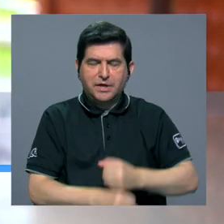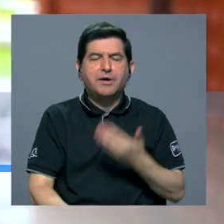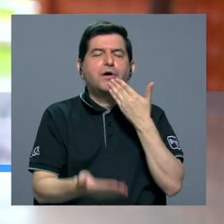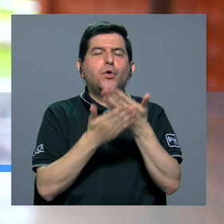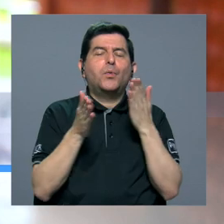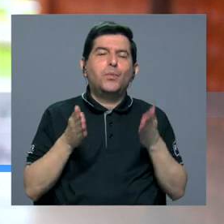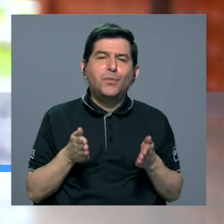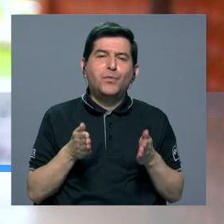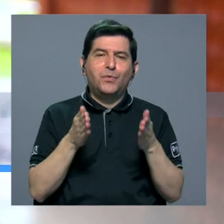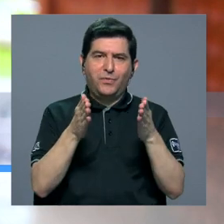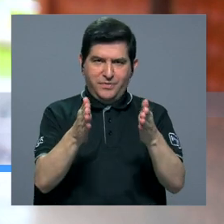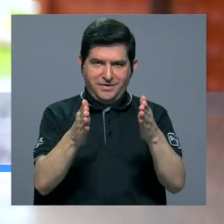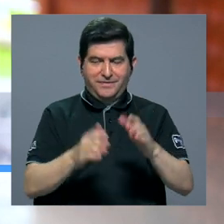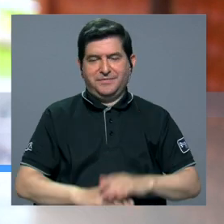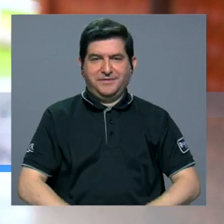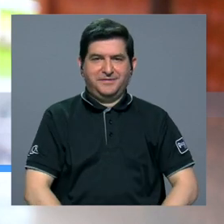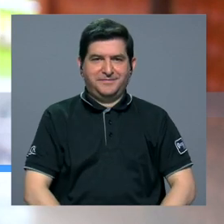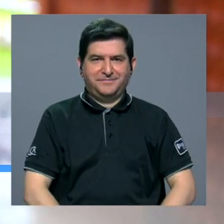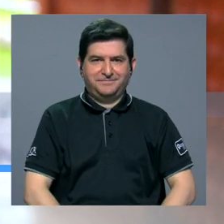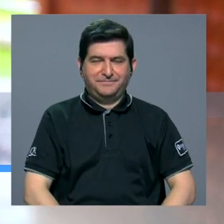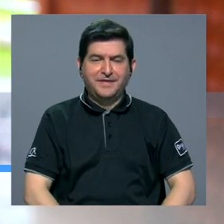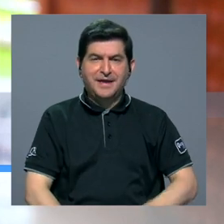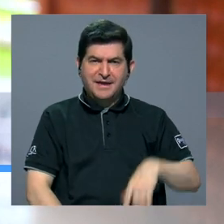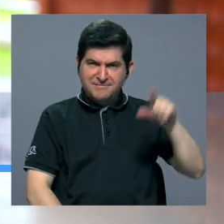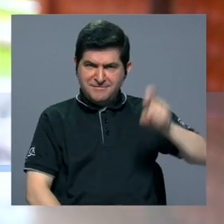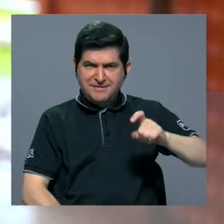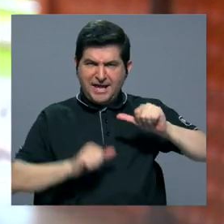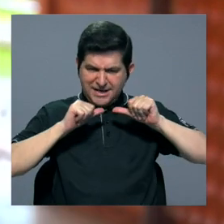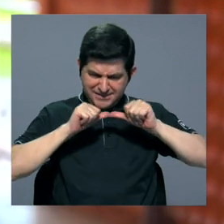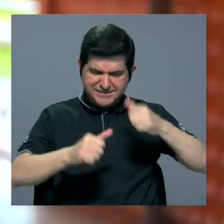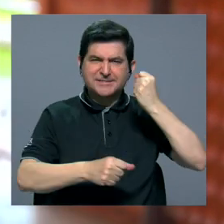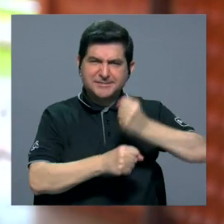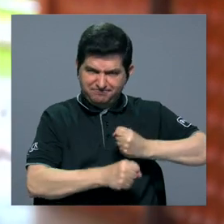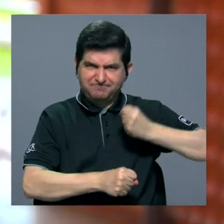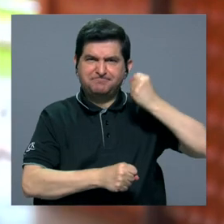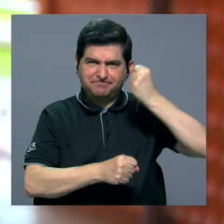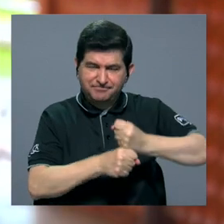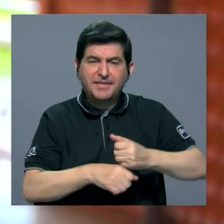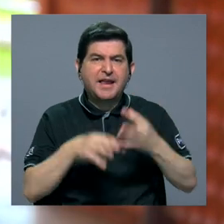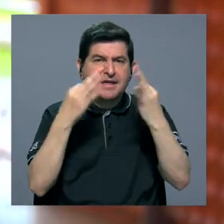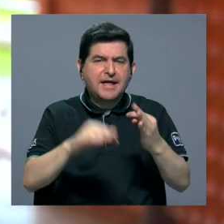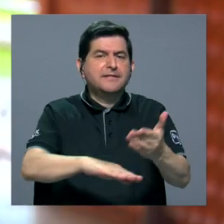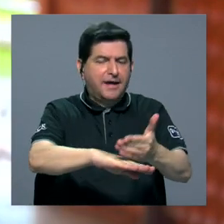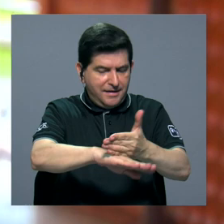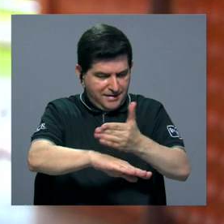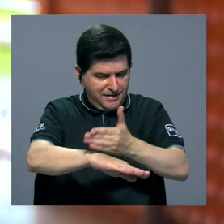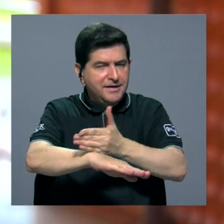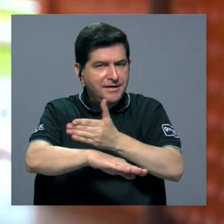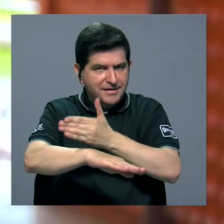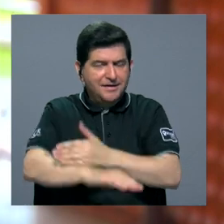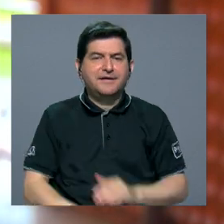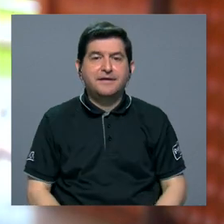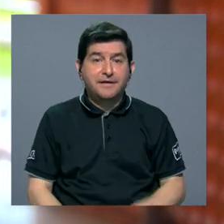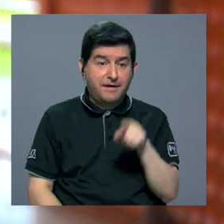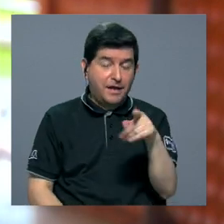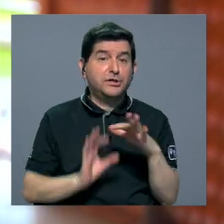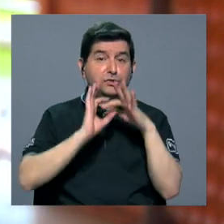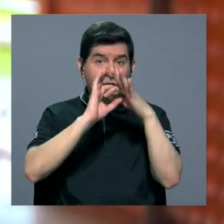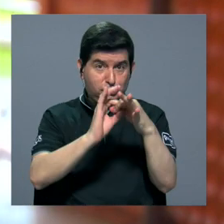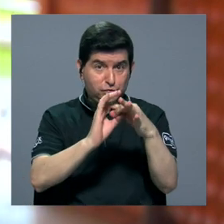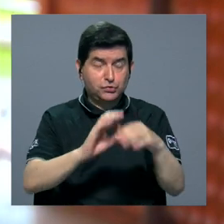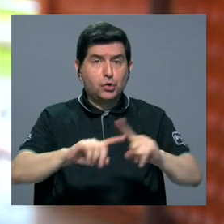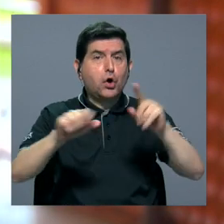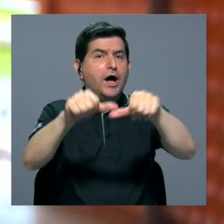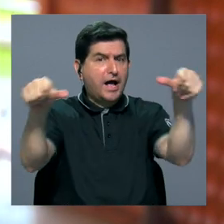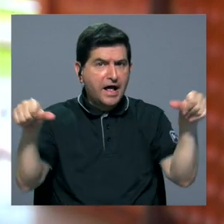buen camino y que debemos seguirlo haciendo, tratar de mejorar. Y eso tiene que ver con